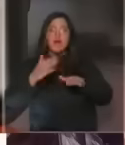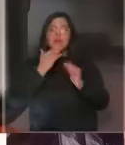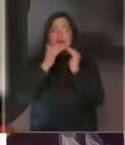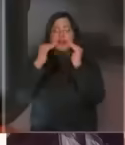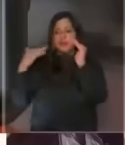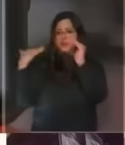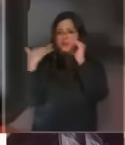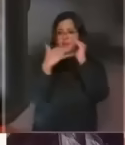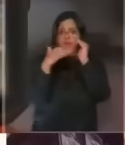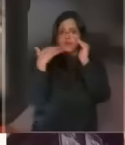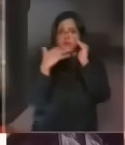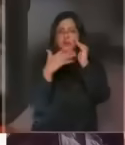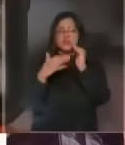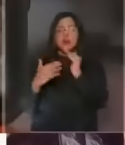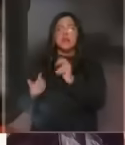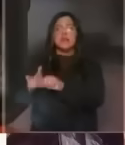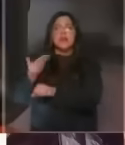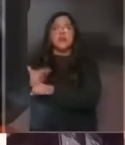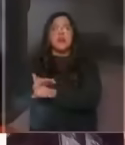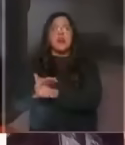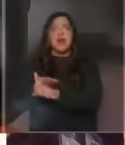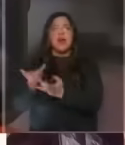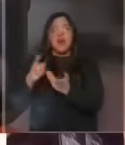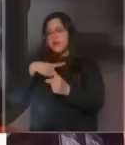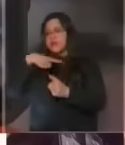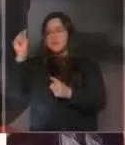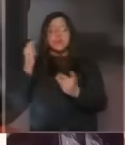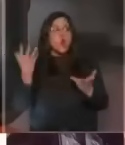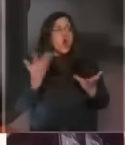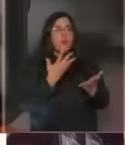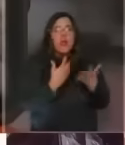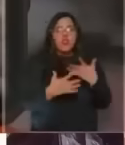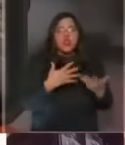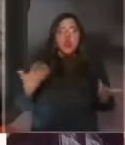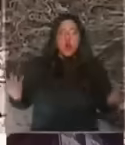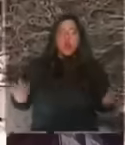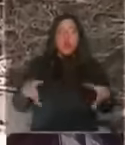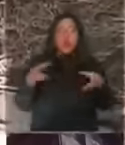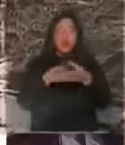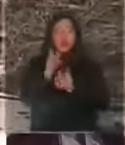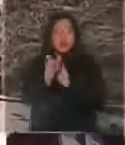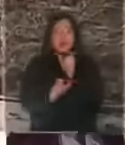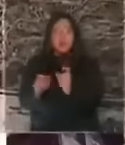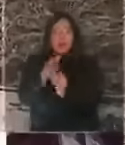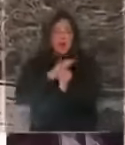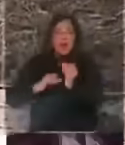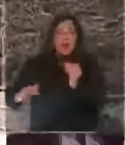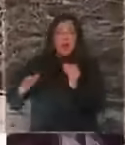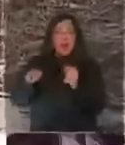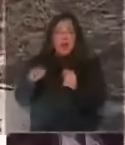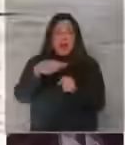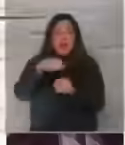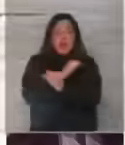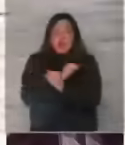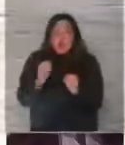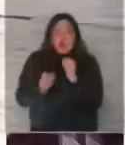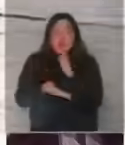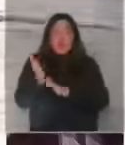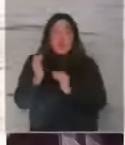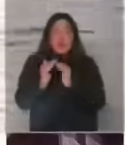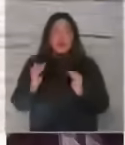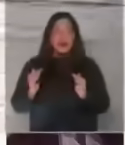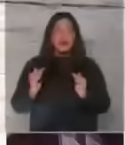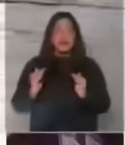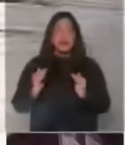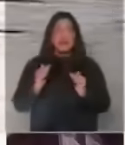a evacuar La pregunta era Cómo y hacia dónde porque este grupo de vecinos quedó totalmente aislado sin